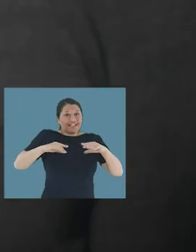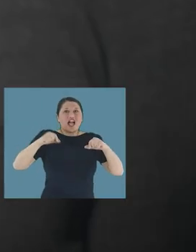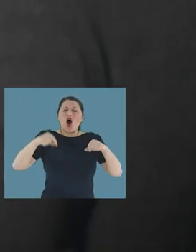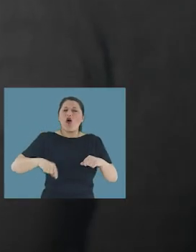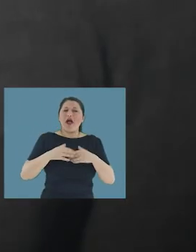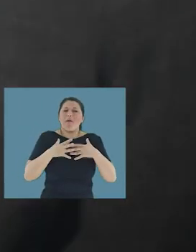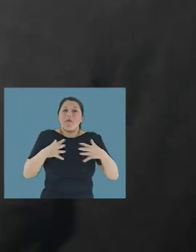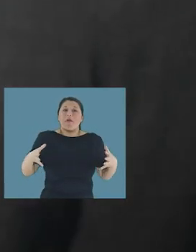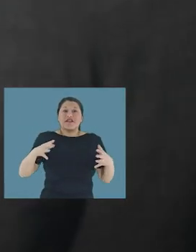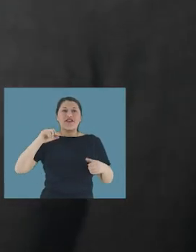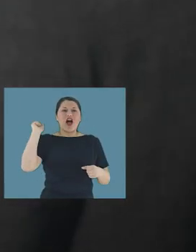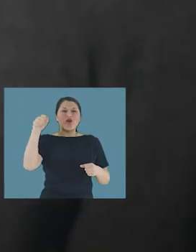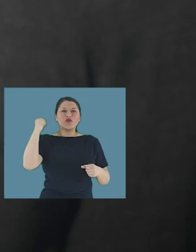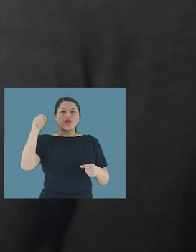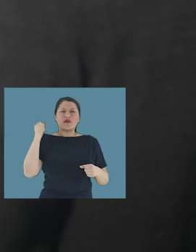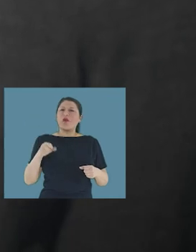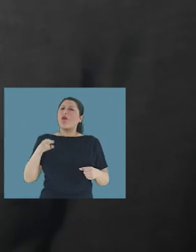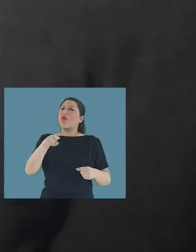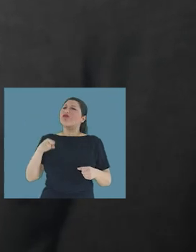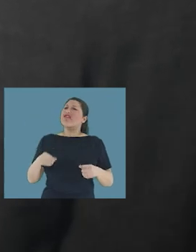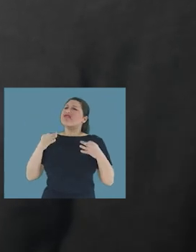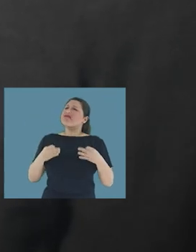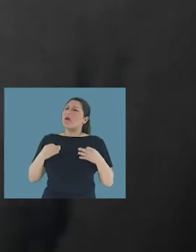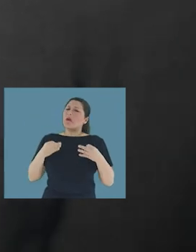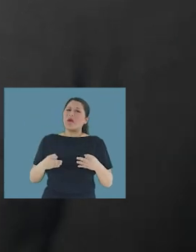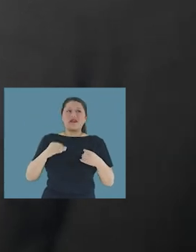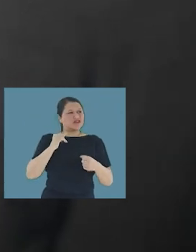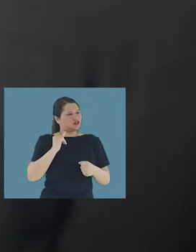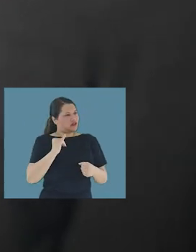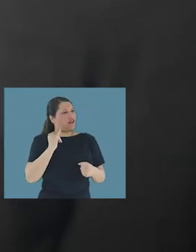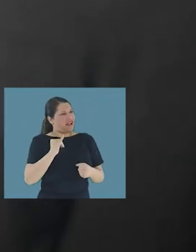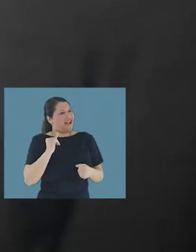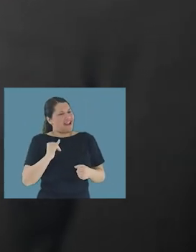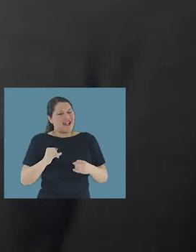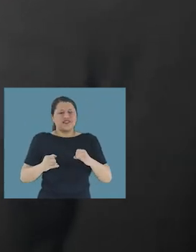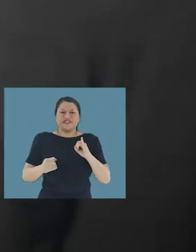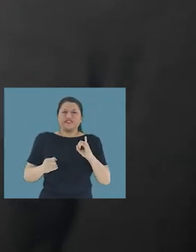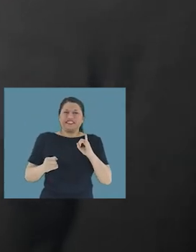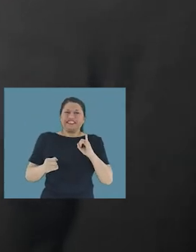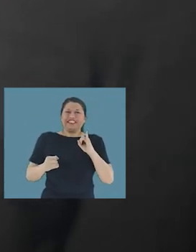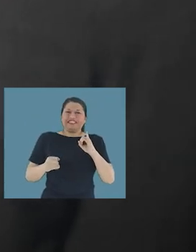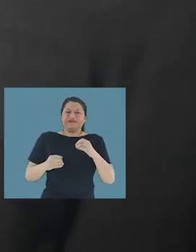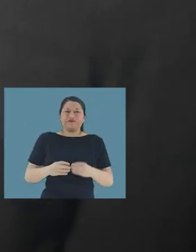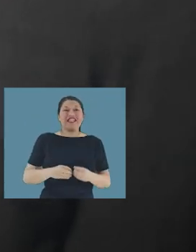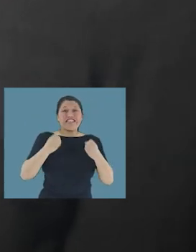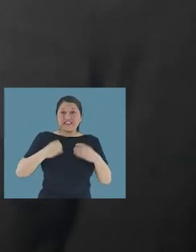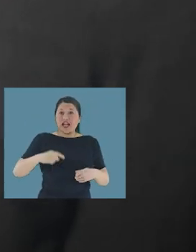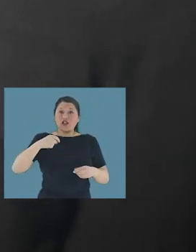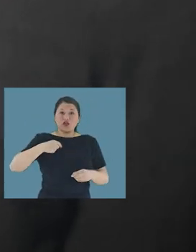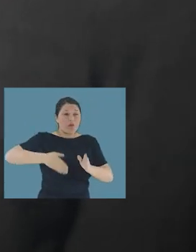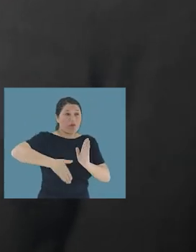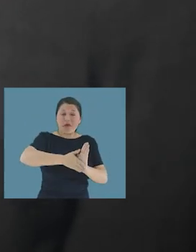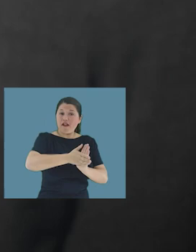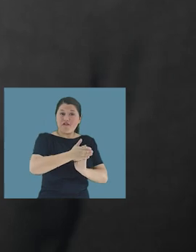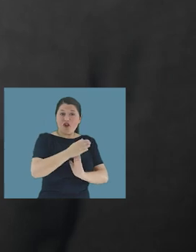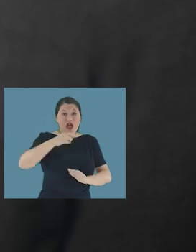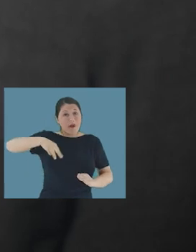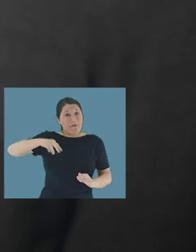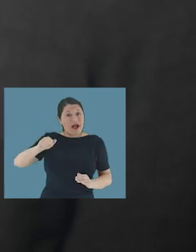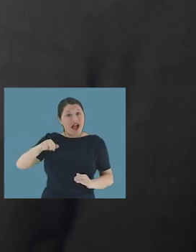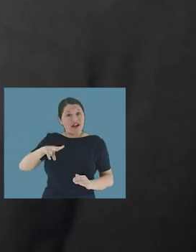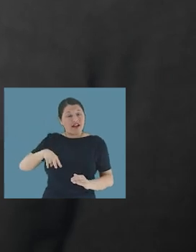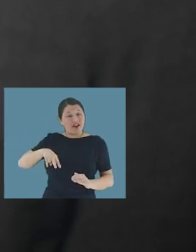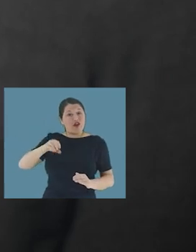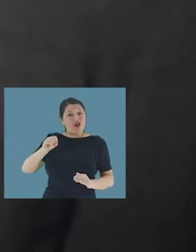ellos porque van a tener más autonomía. Que seguros están. Sí, sí, pues segurísimo. Sí, sí, pues, ya. Entonces